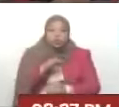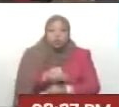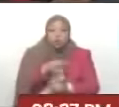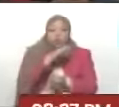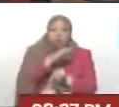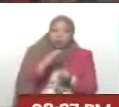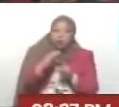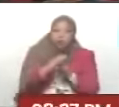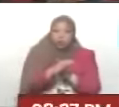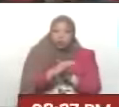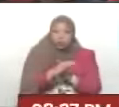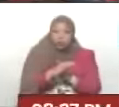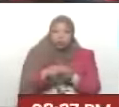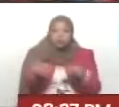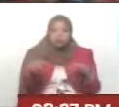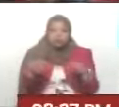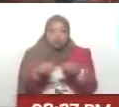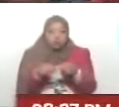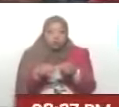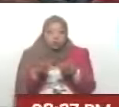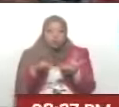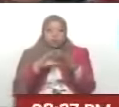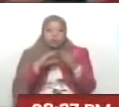culturales, colectivos, todos,